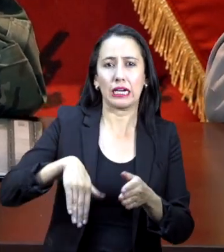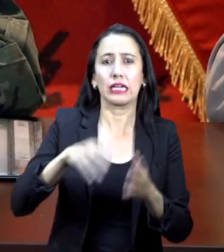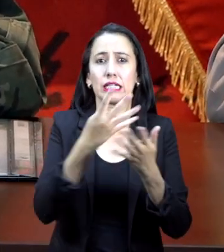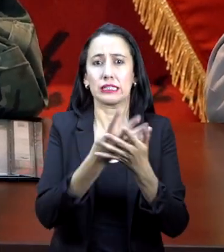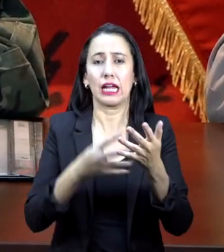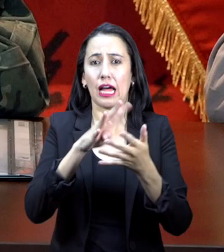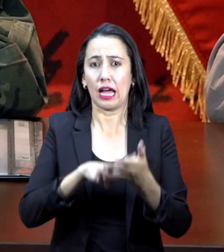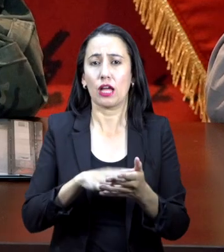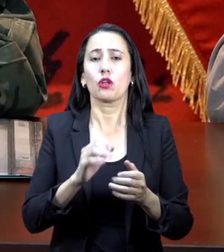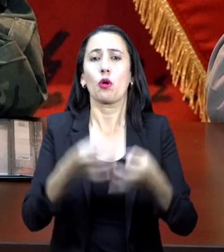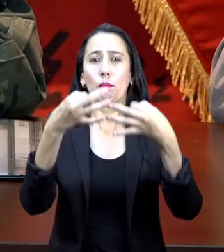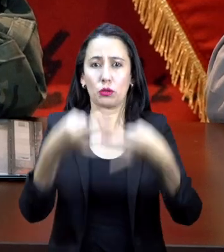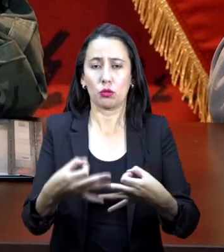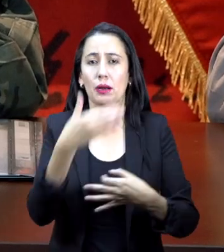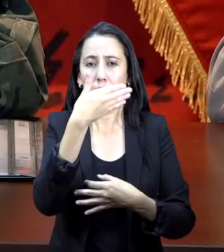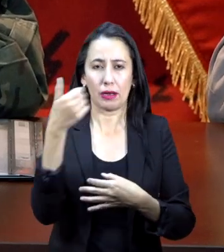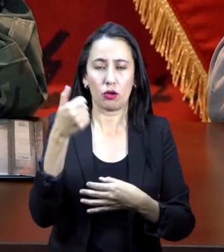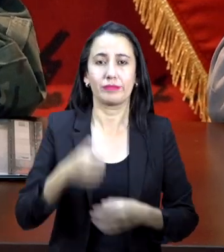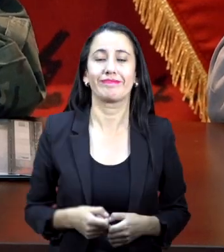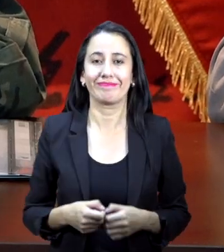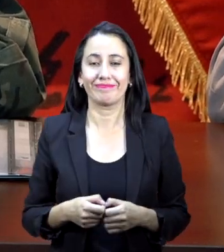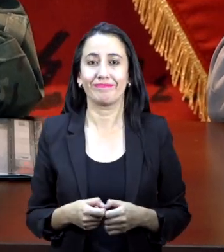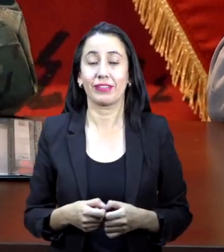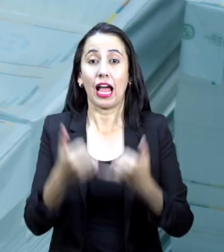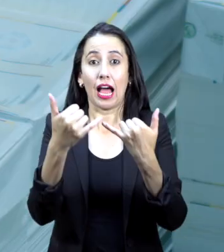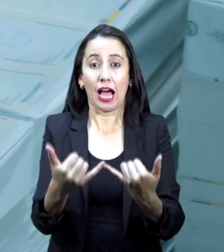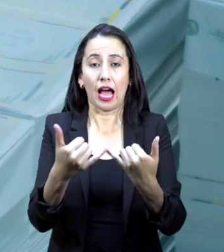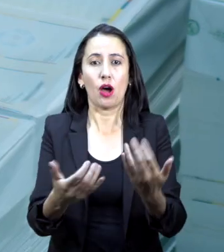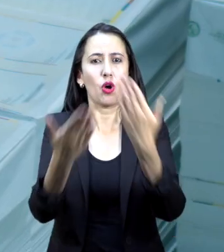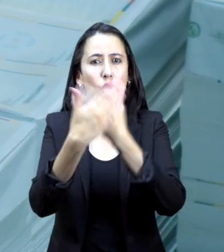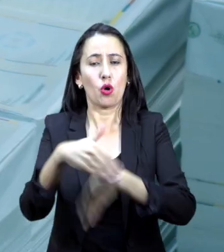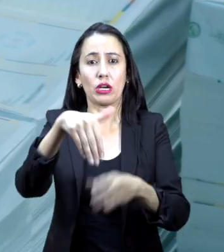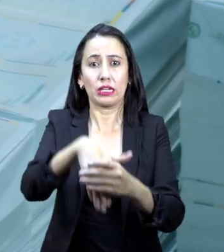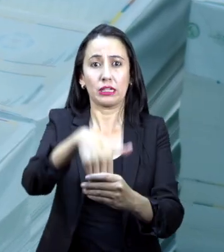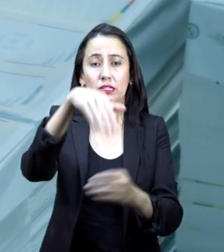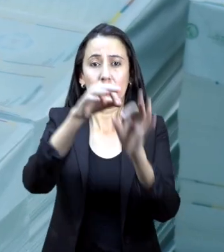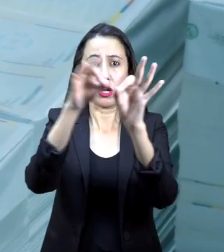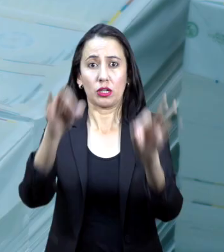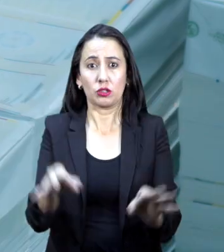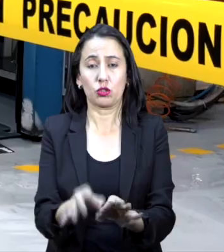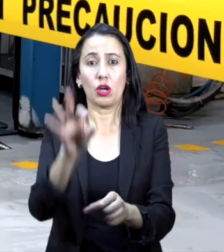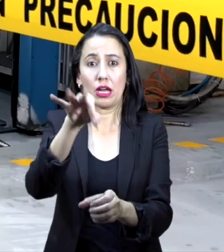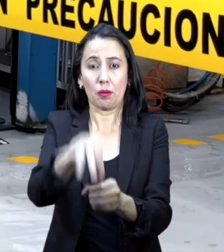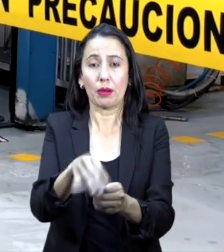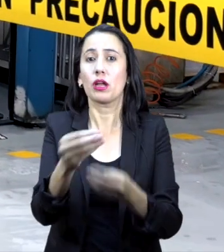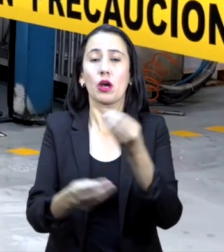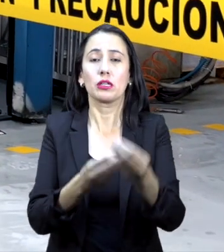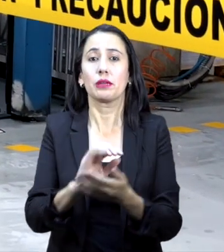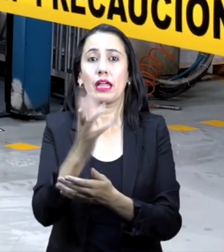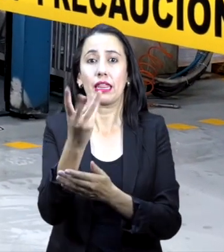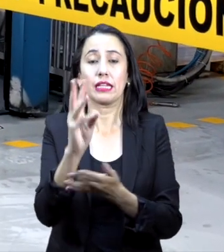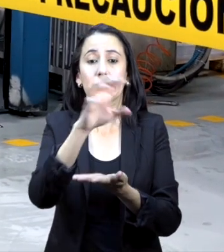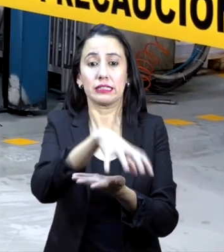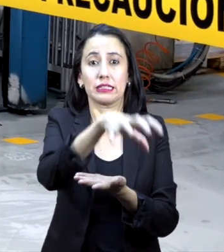no retrasar el programa que está planificado, señora Presidenta. Al momento concluyó la impresión de documentos electorales y